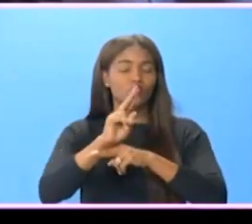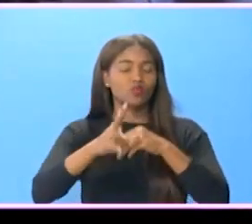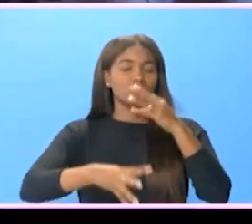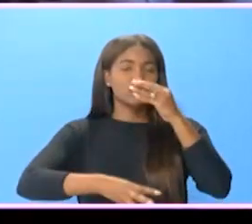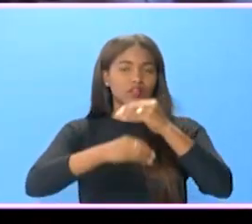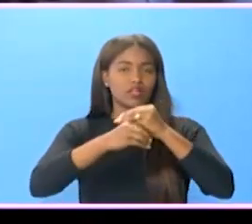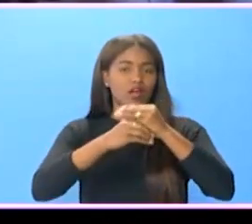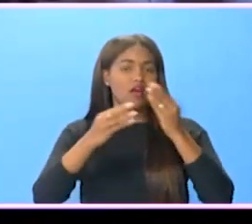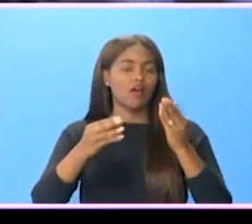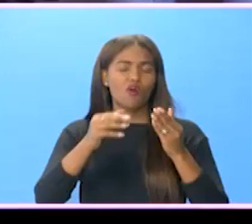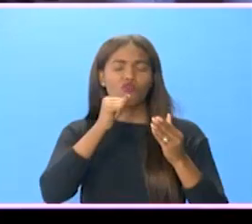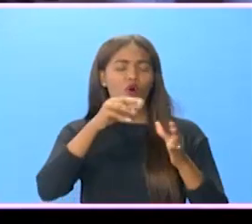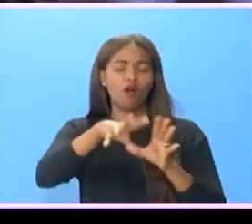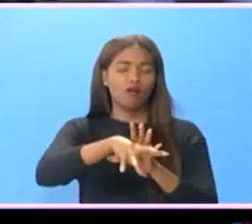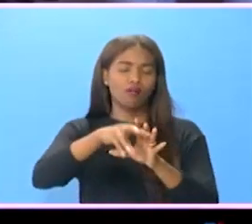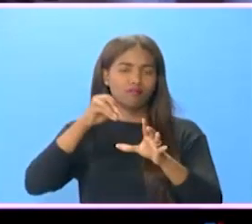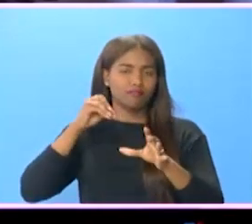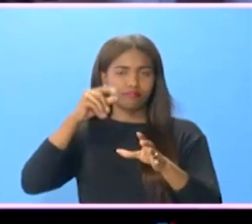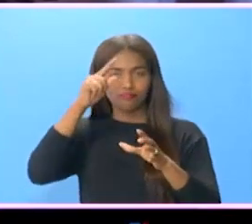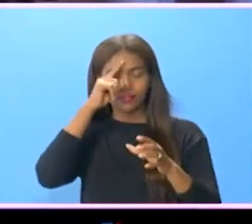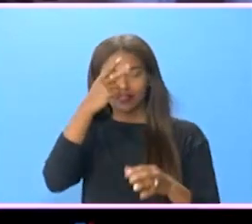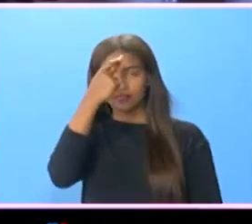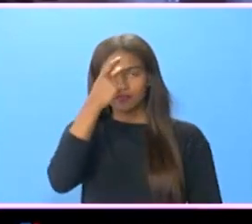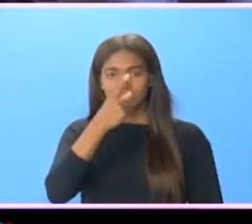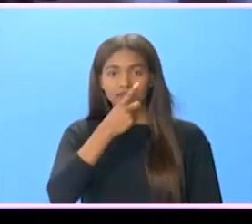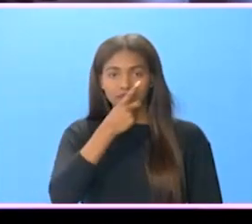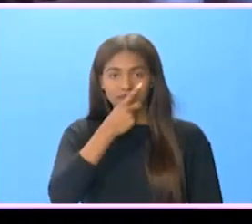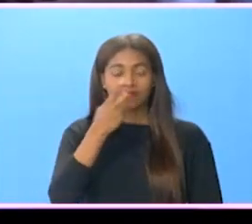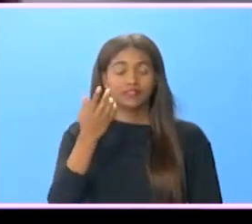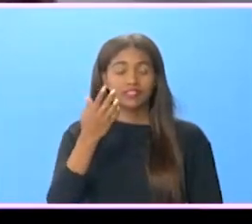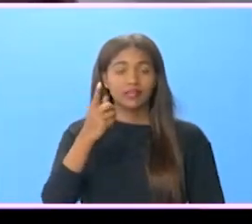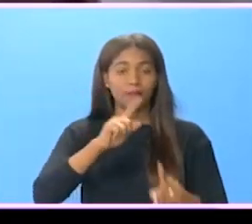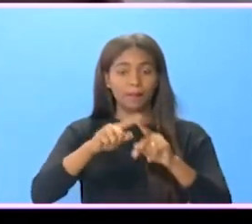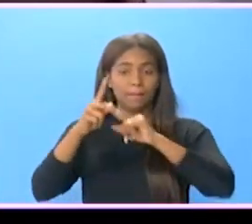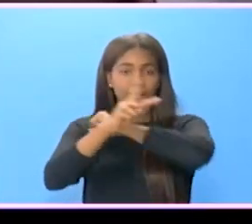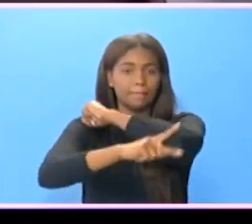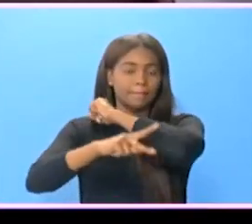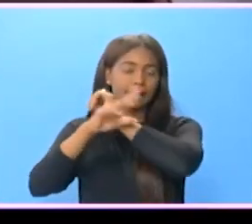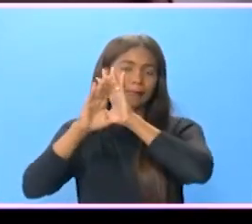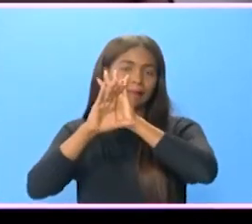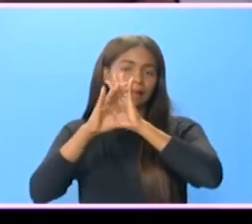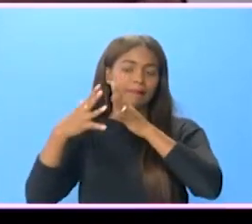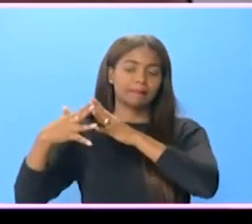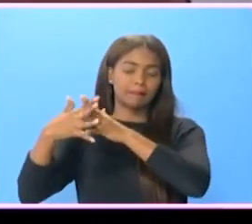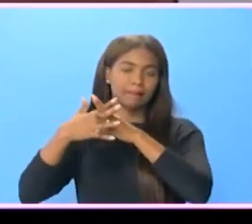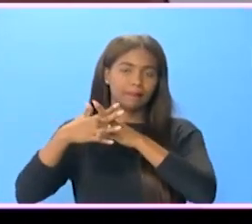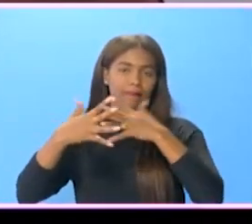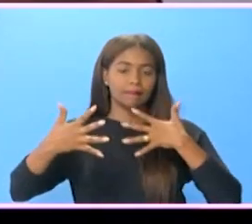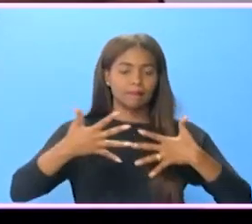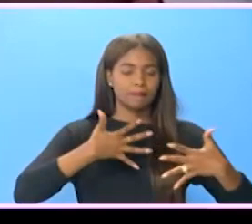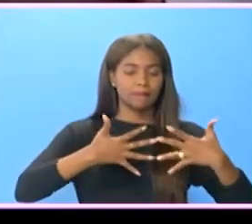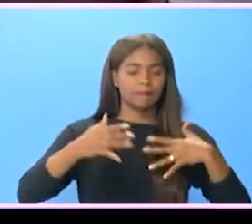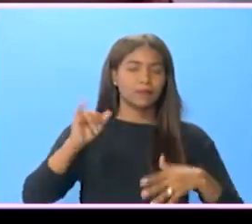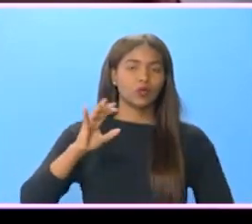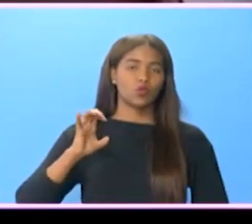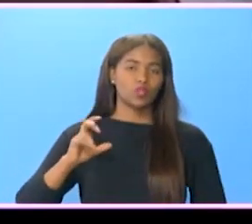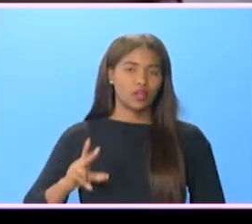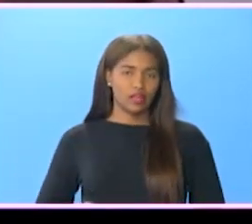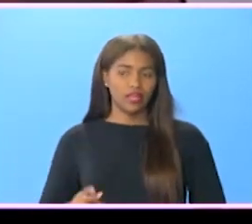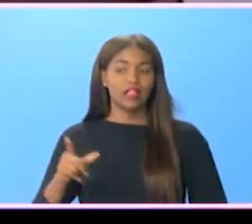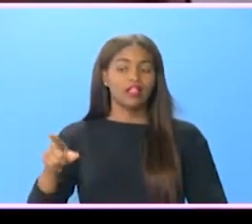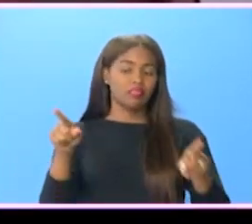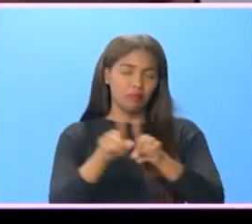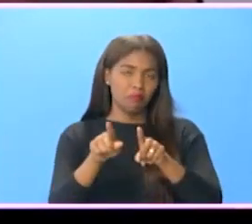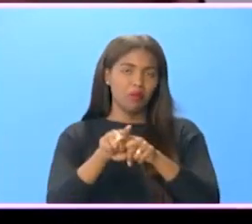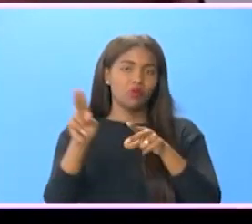adicional no es exclusivo para República Dominicana, sino a países como Estados Unidos, Panamá y Costa Rica, que